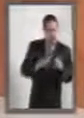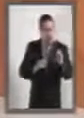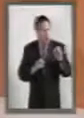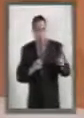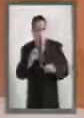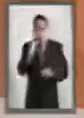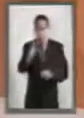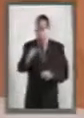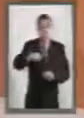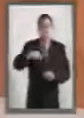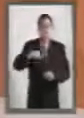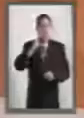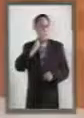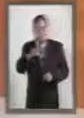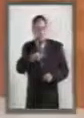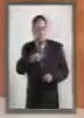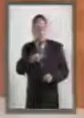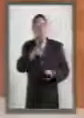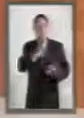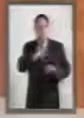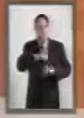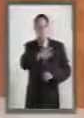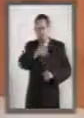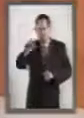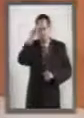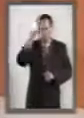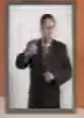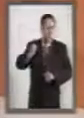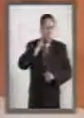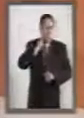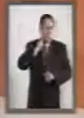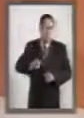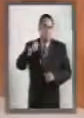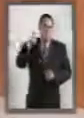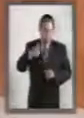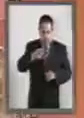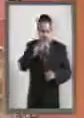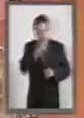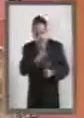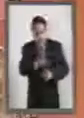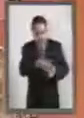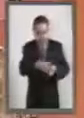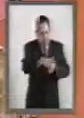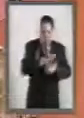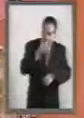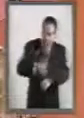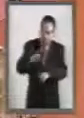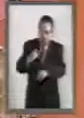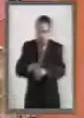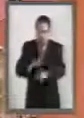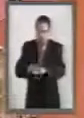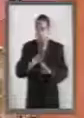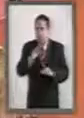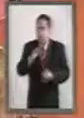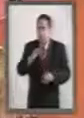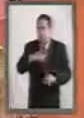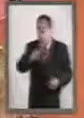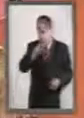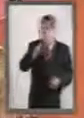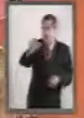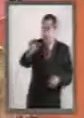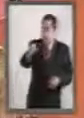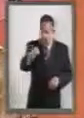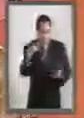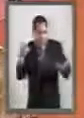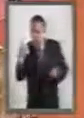República reconozca que hay una afectación de seguridad interior en algún estado, en una región, y que inclusive pueda convocar al Ejecutivo a